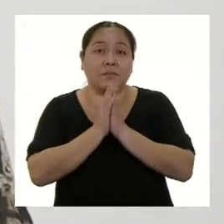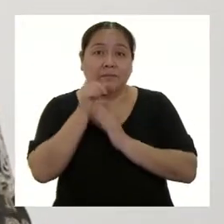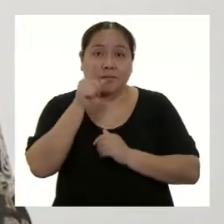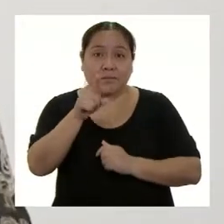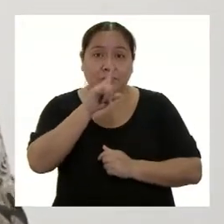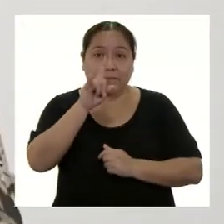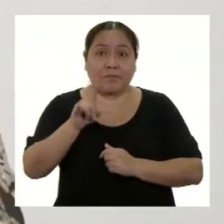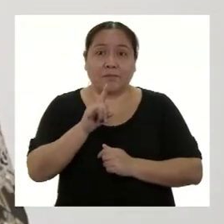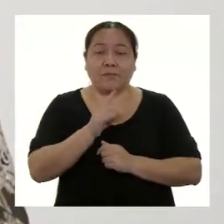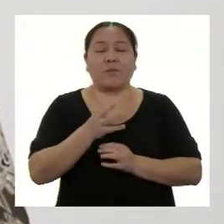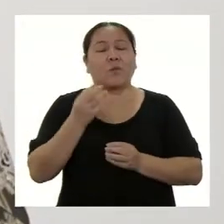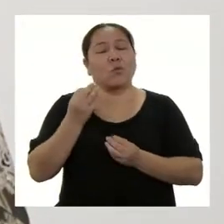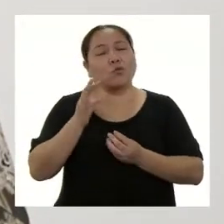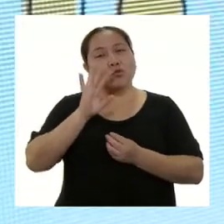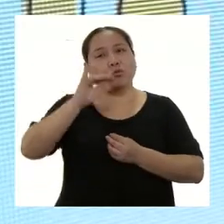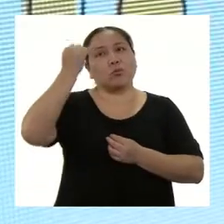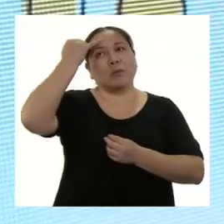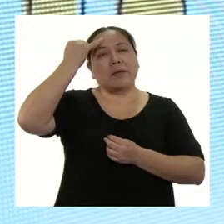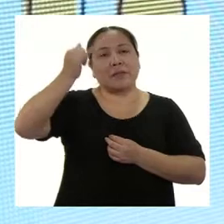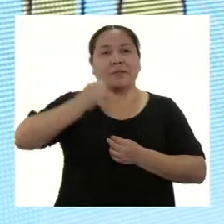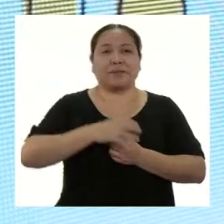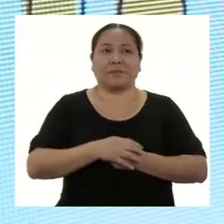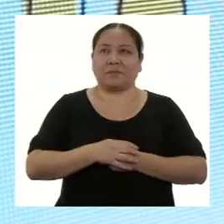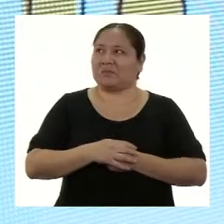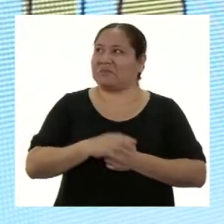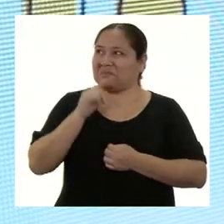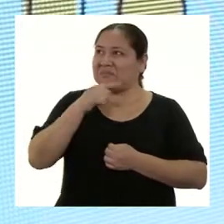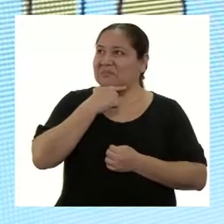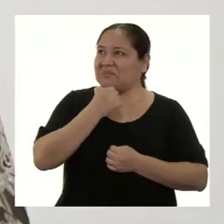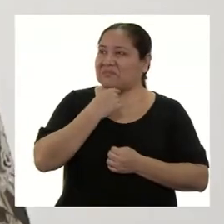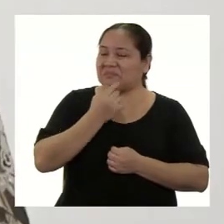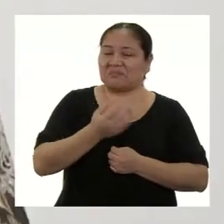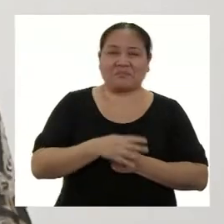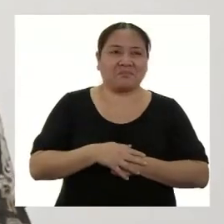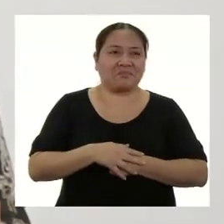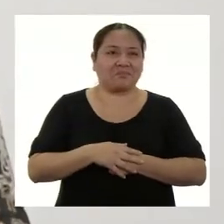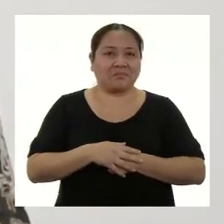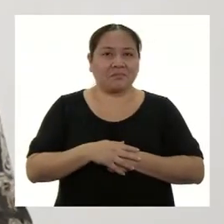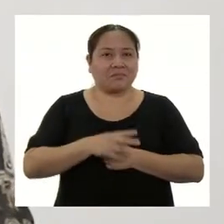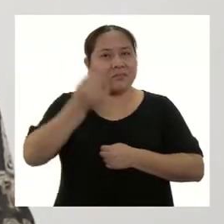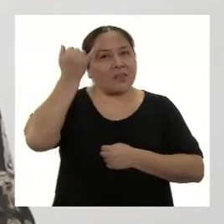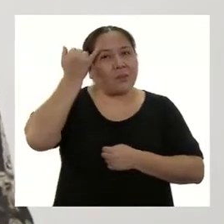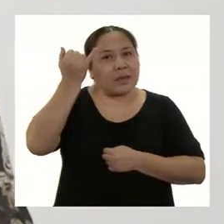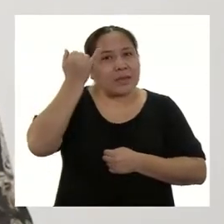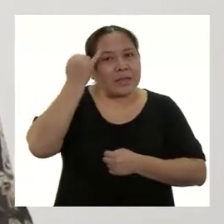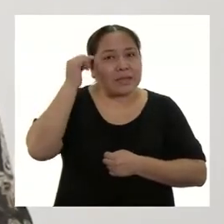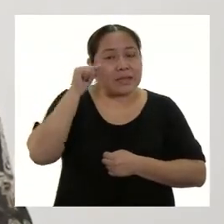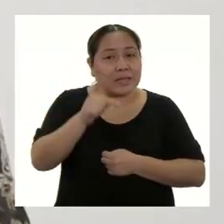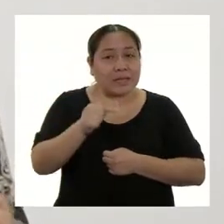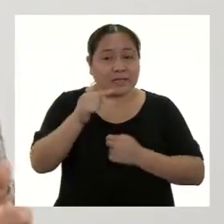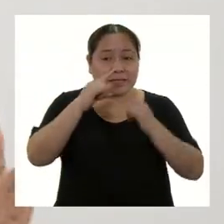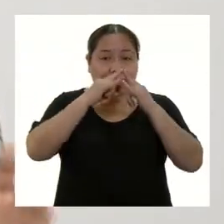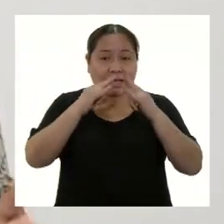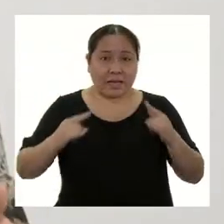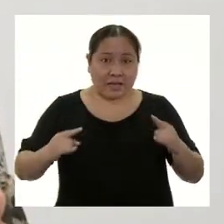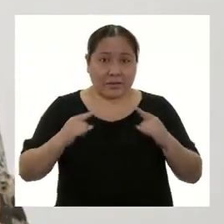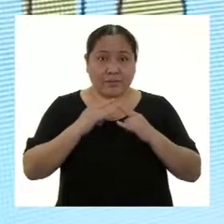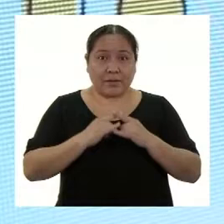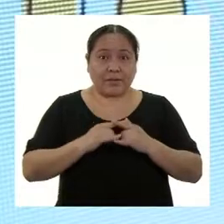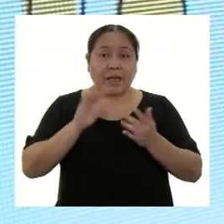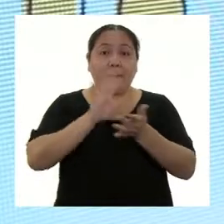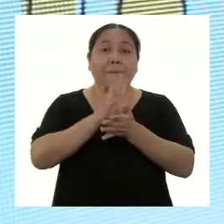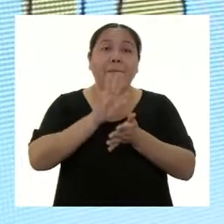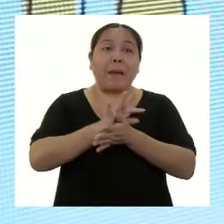utilices mucho tu imaginación. ¡Uy, eso me gusta! Imagínate que esta carpa estuviera hecha de